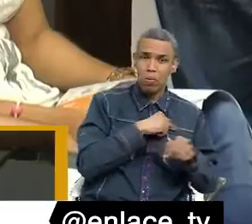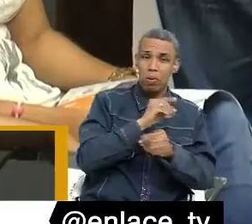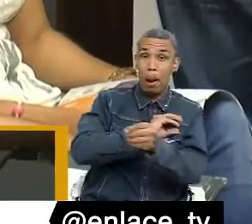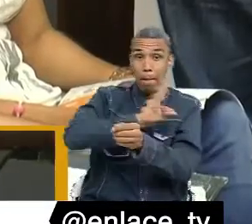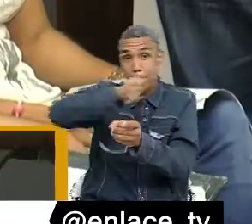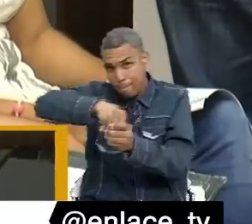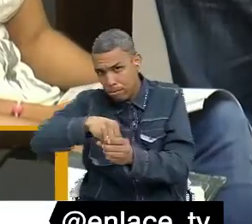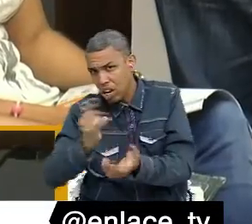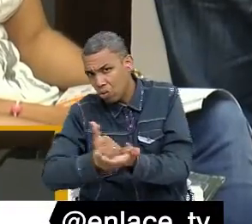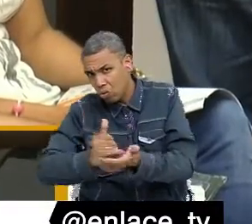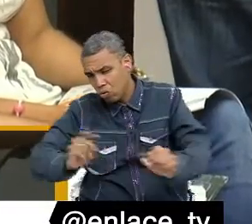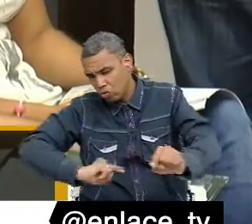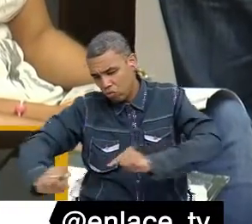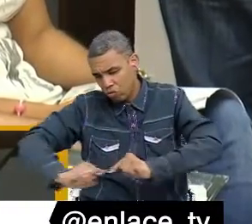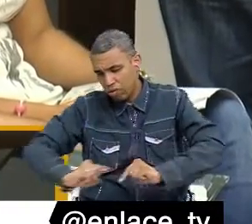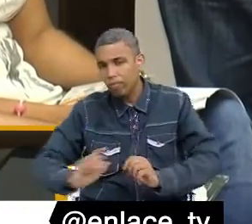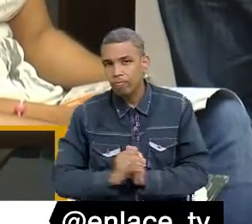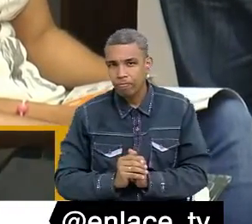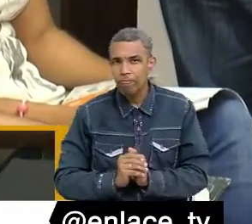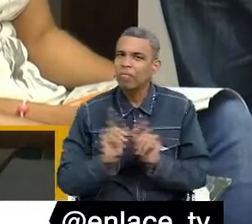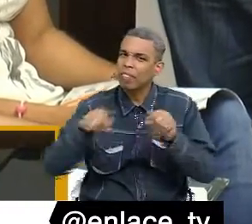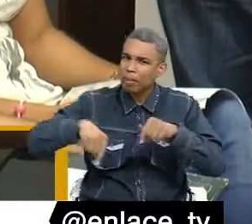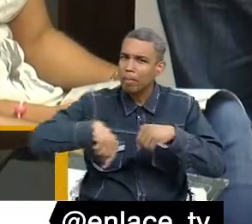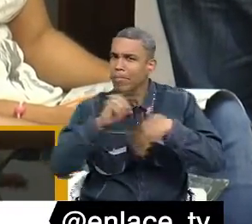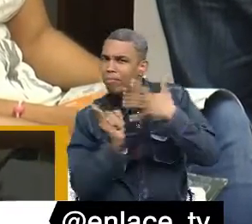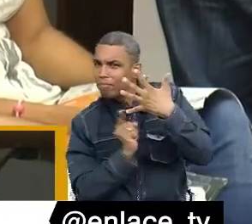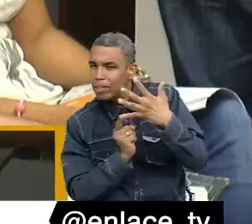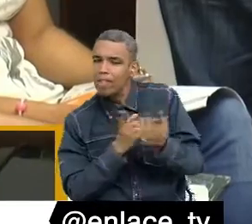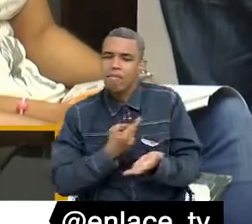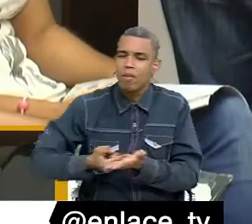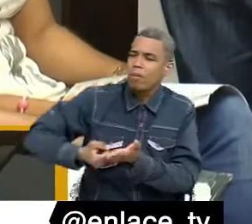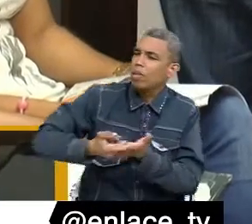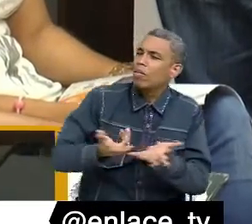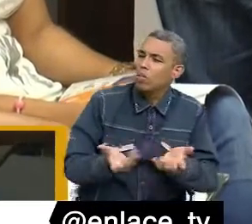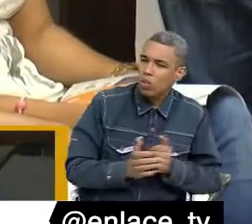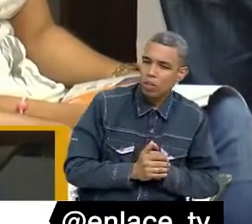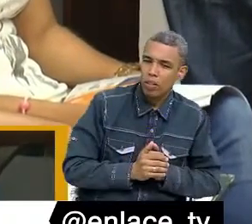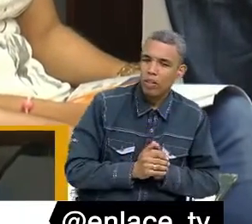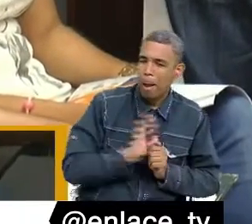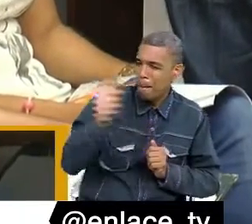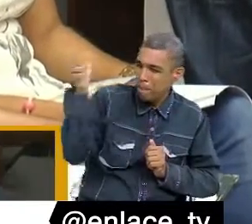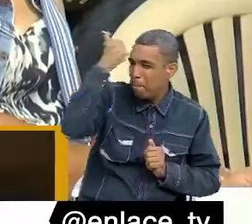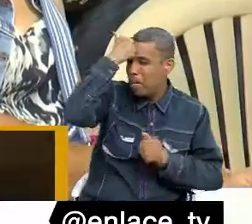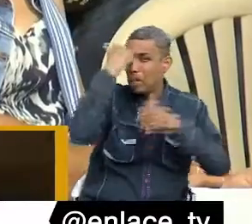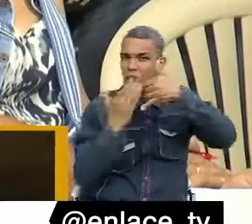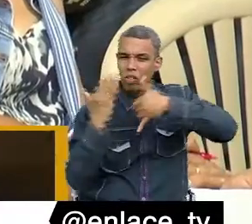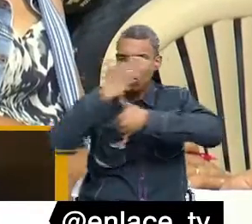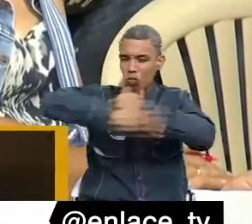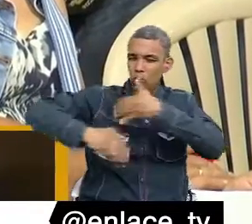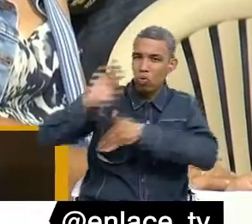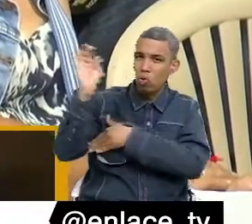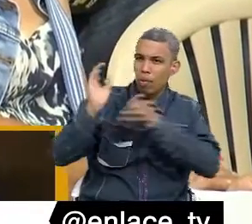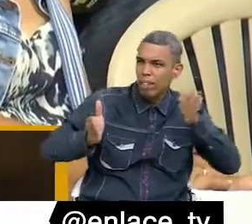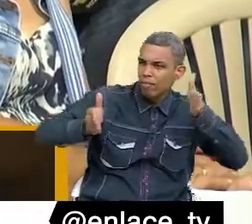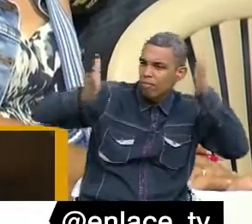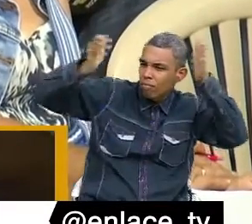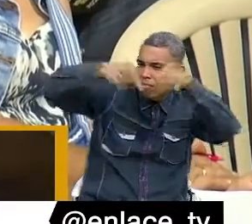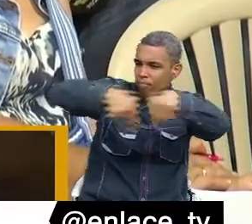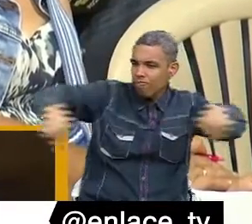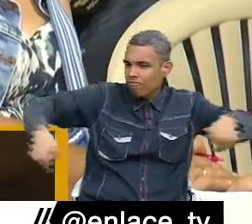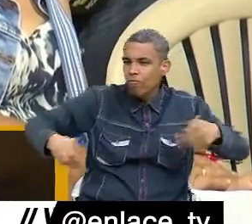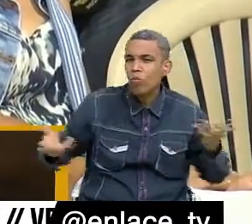sede para el otro año, para hacer el 11º congreso. Esperamos también que la administración de nuestra querida ciudad Barranca